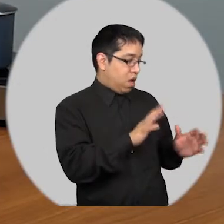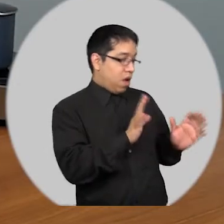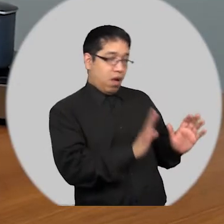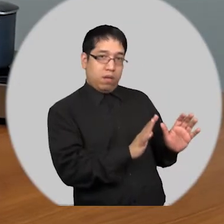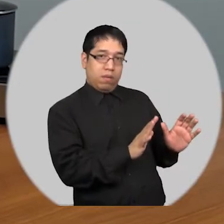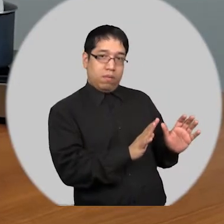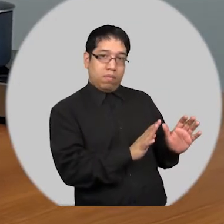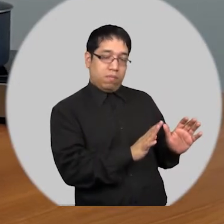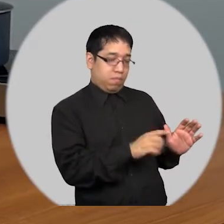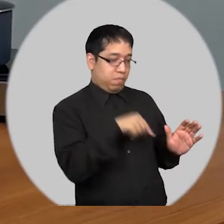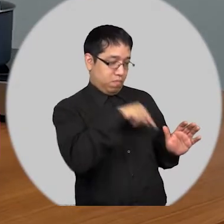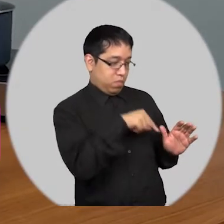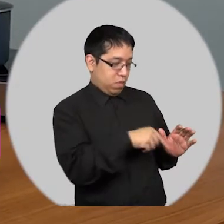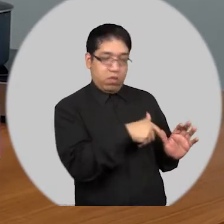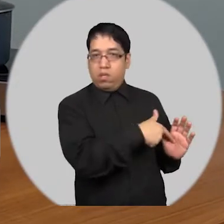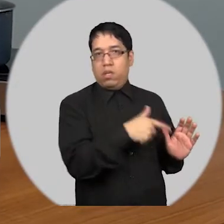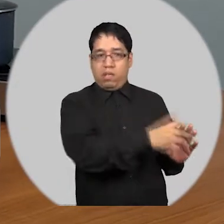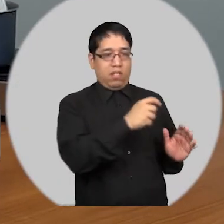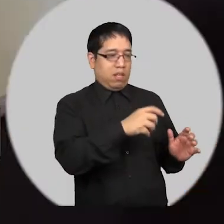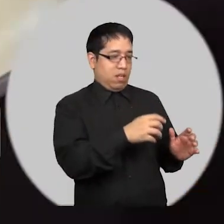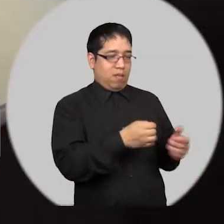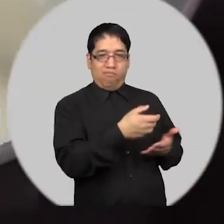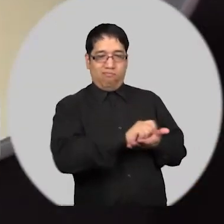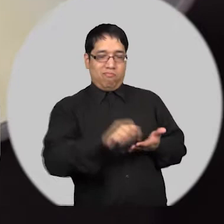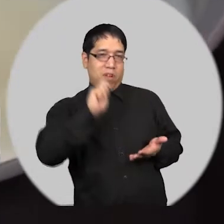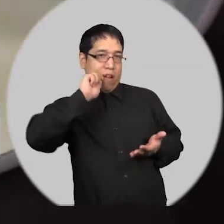más. Así que esta es una receta súper genial.